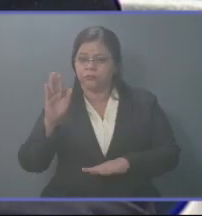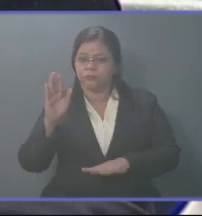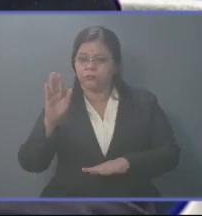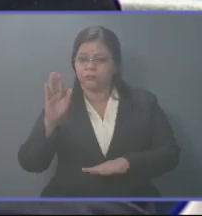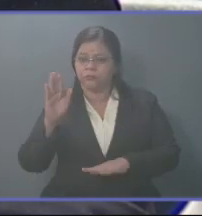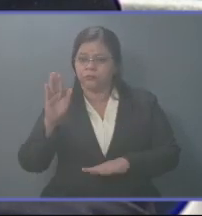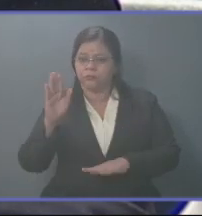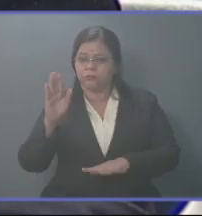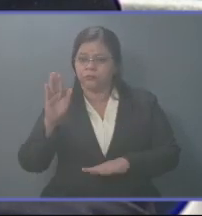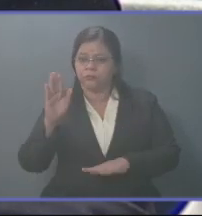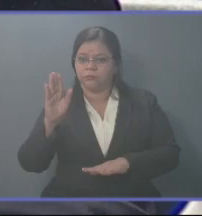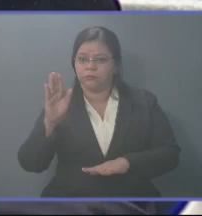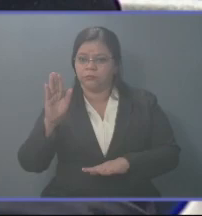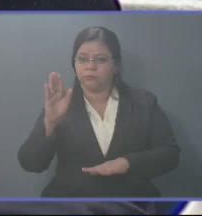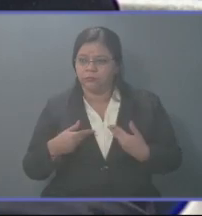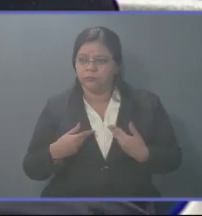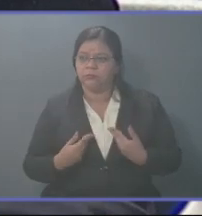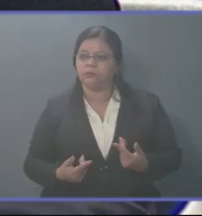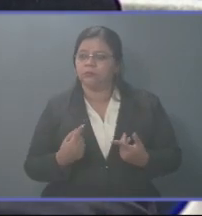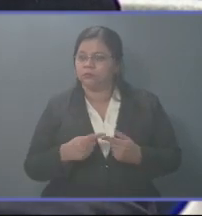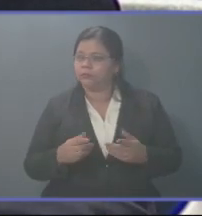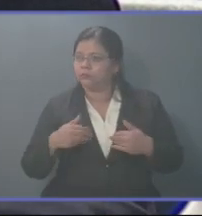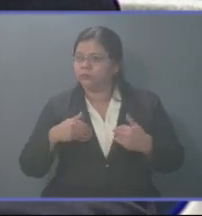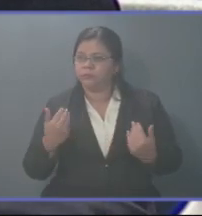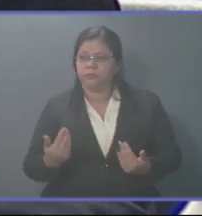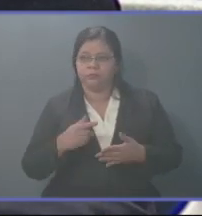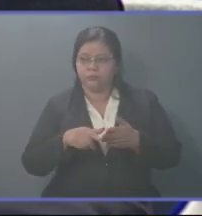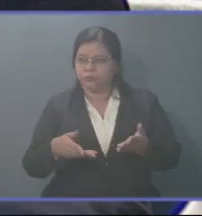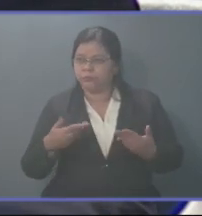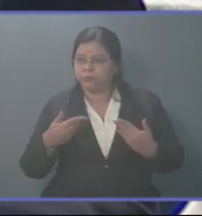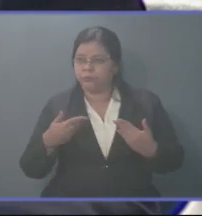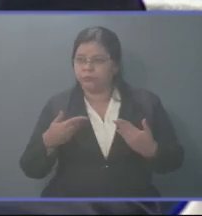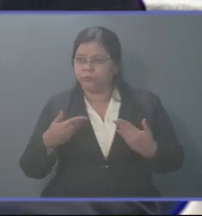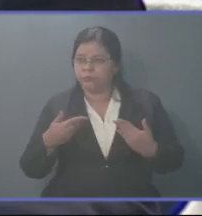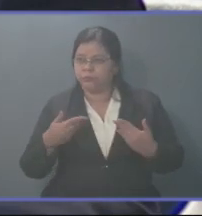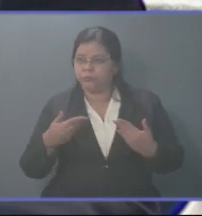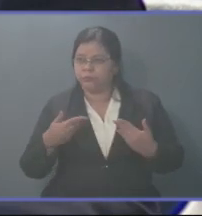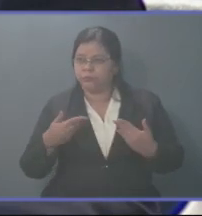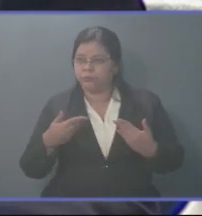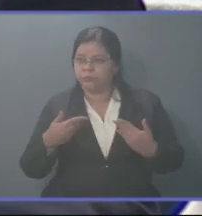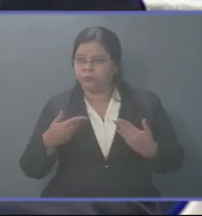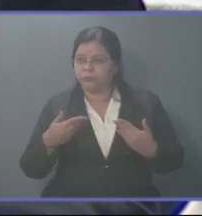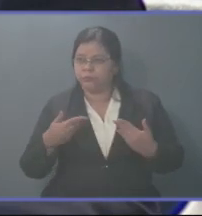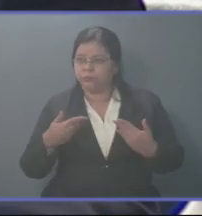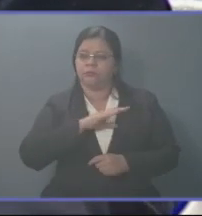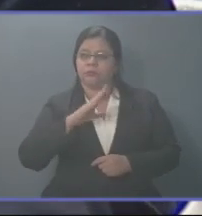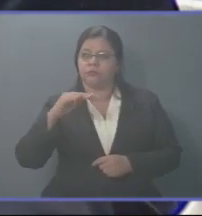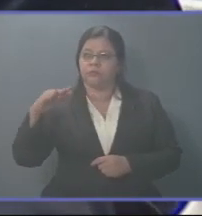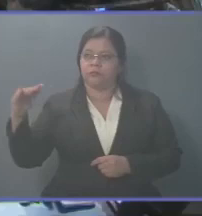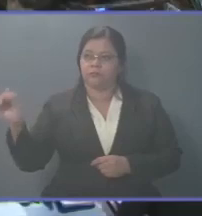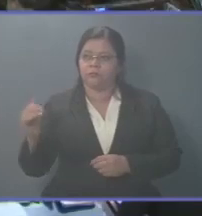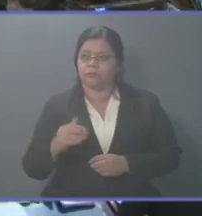con derecho a voz y sin derecho a voto en las reuniones del Consejo Nacional.